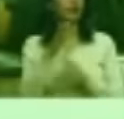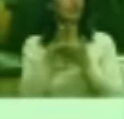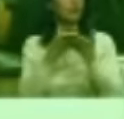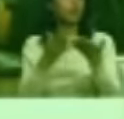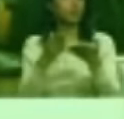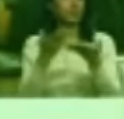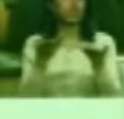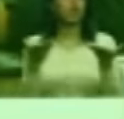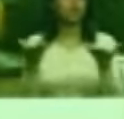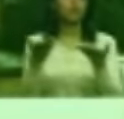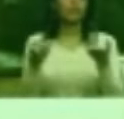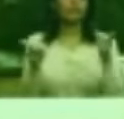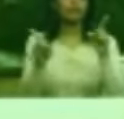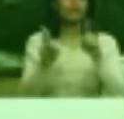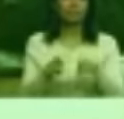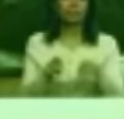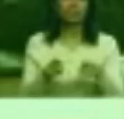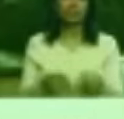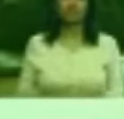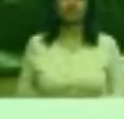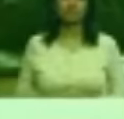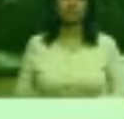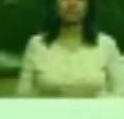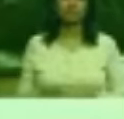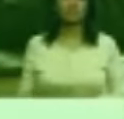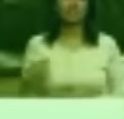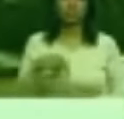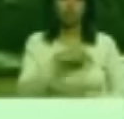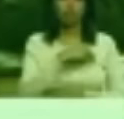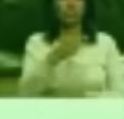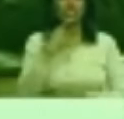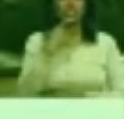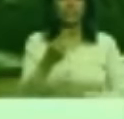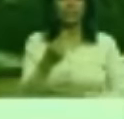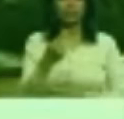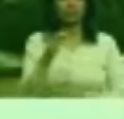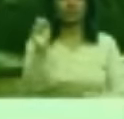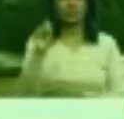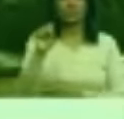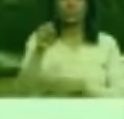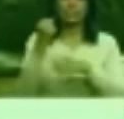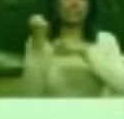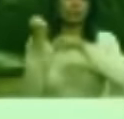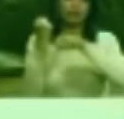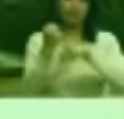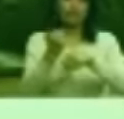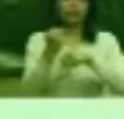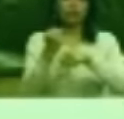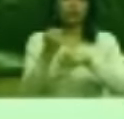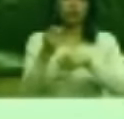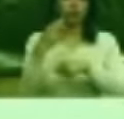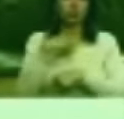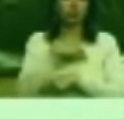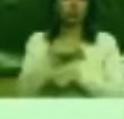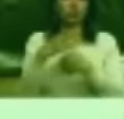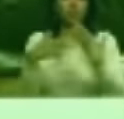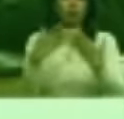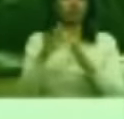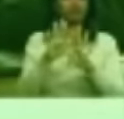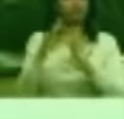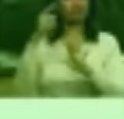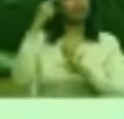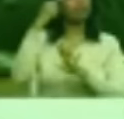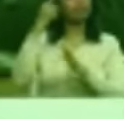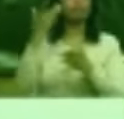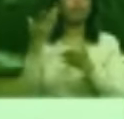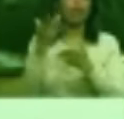casos que se estaban dando y dijimos efectivamente que la Federación iba a interponer todos los